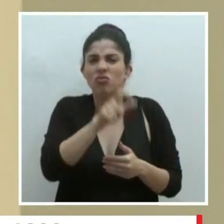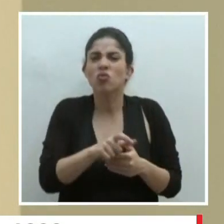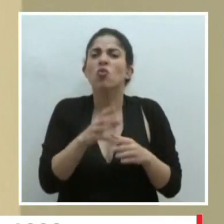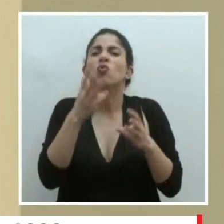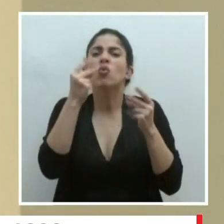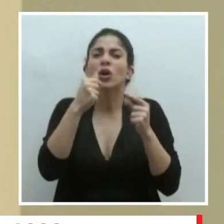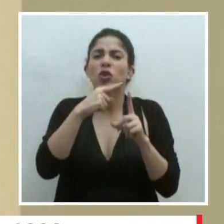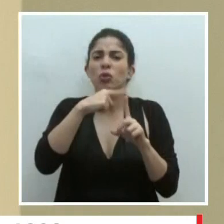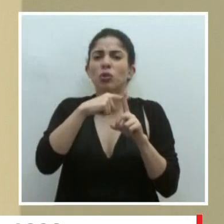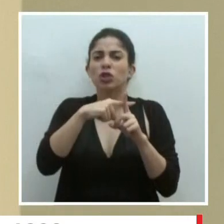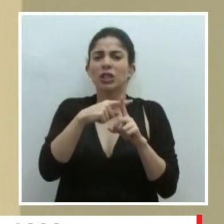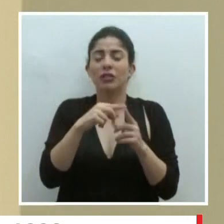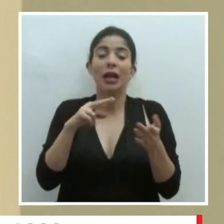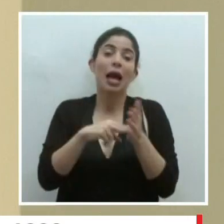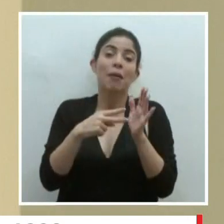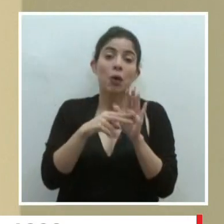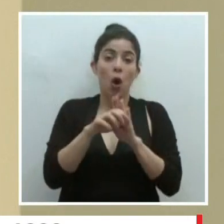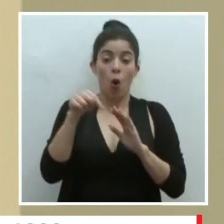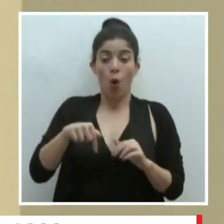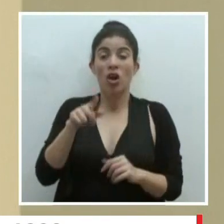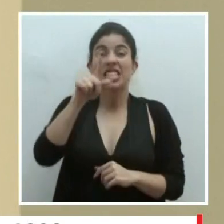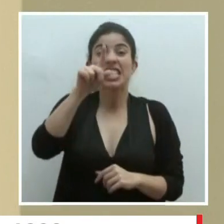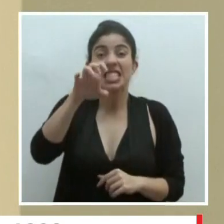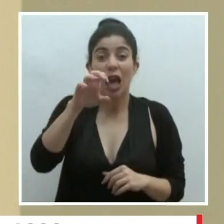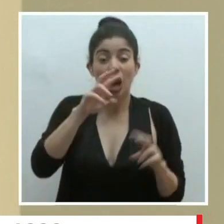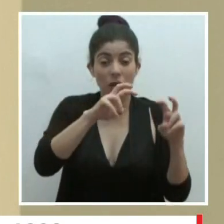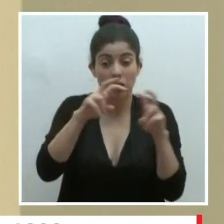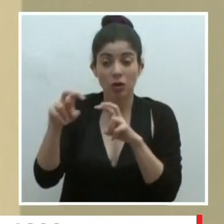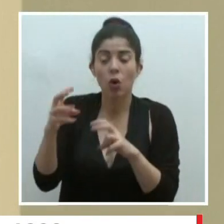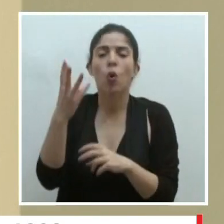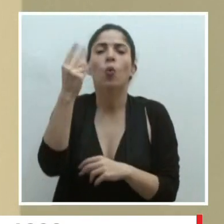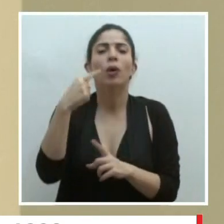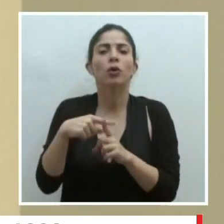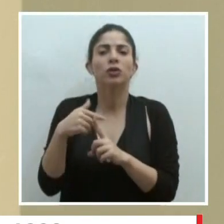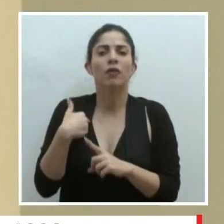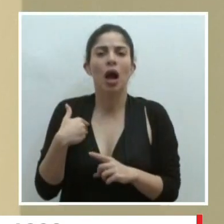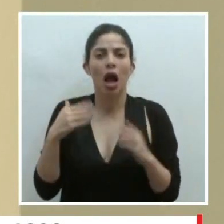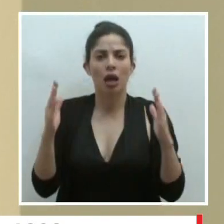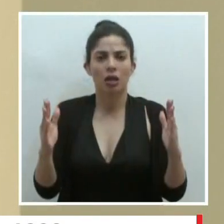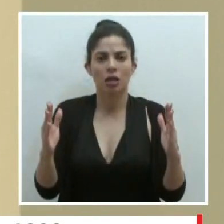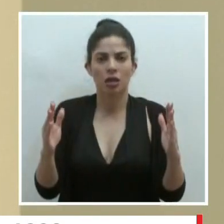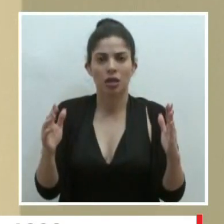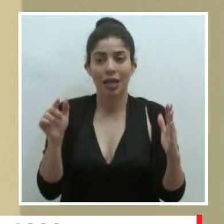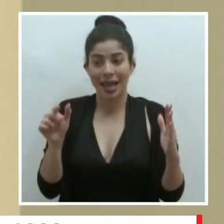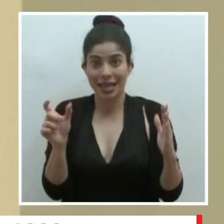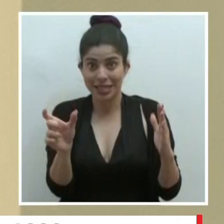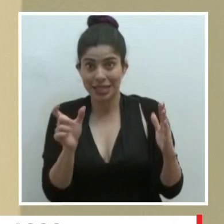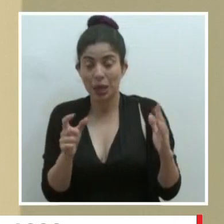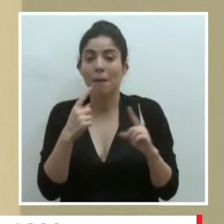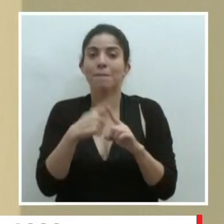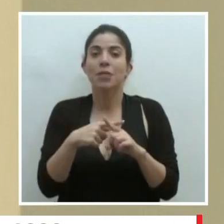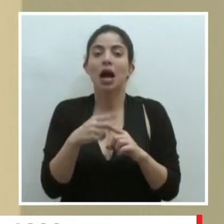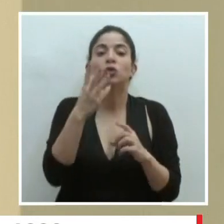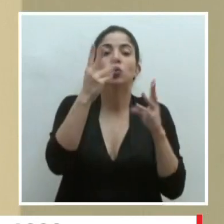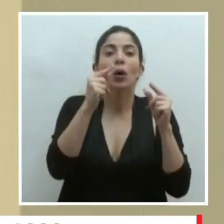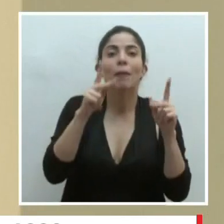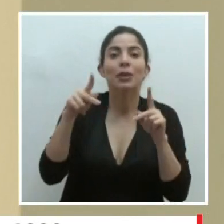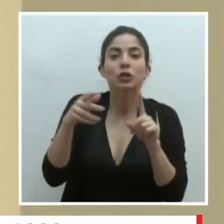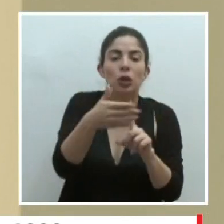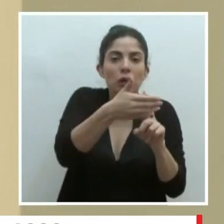de positividad, que quiere decir si yo hago hoy 100 muestras, cuántos me están saliendo positivos en esa localidad y todo lo que ha sido la orden sanitaria que